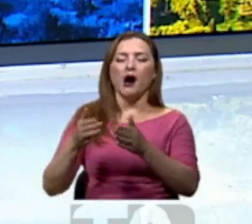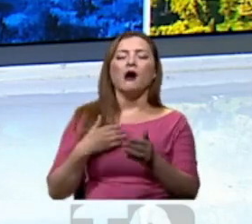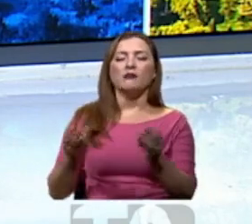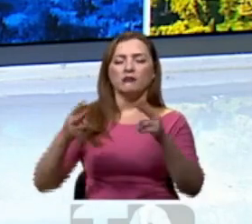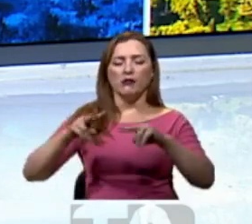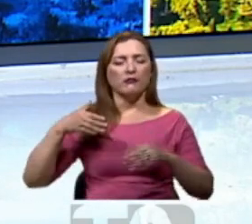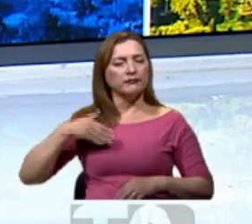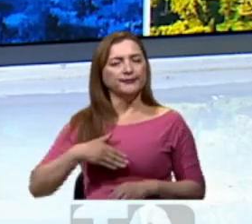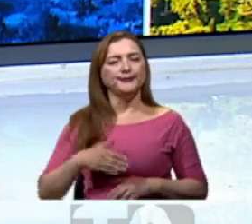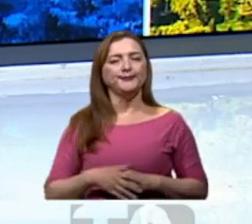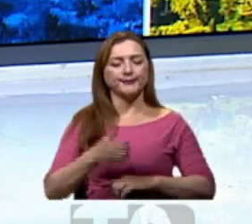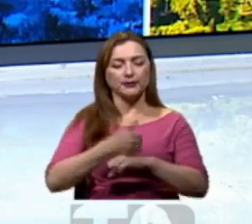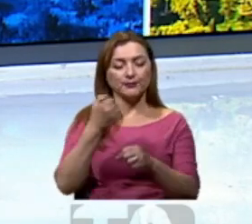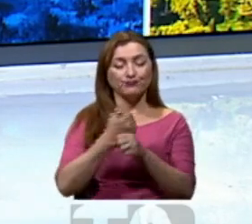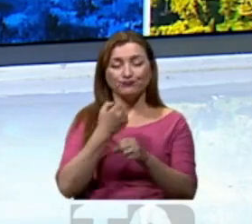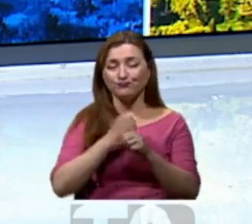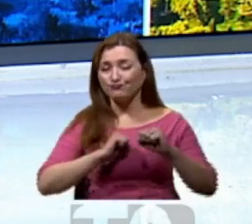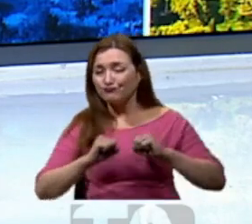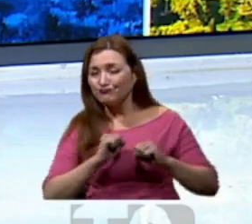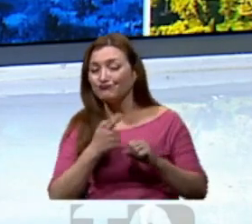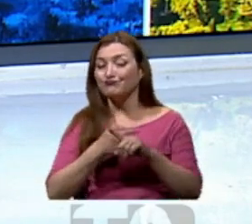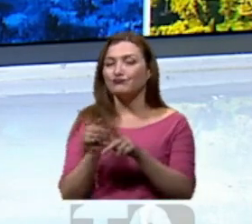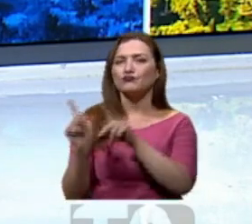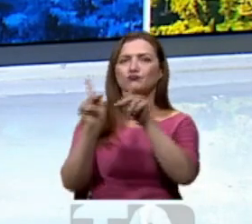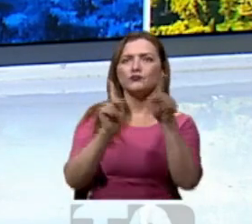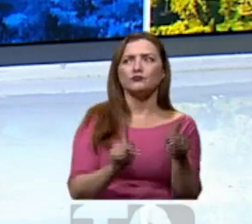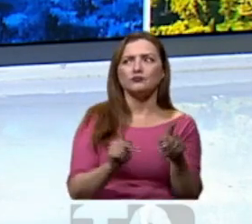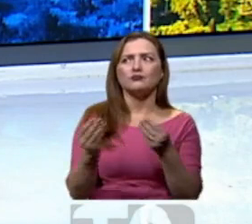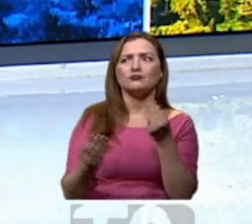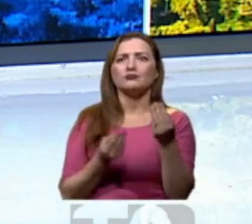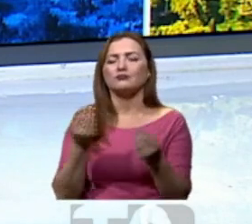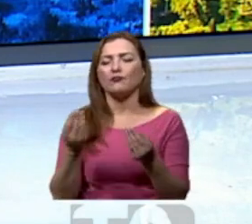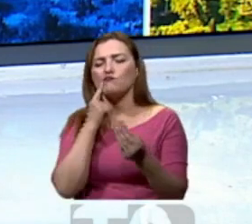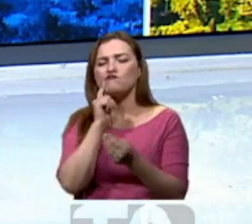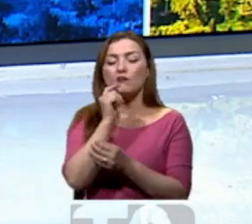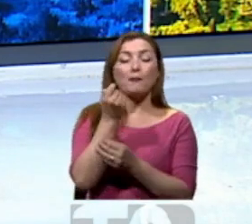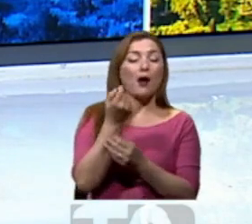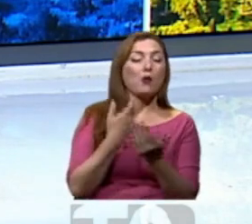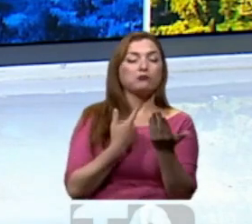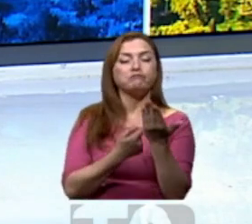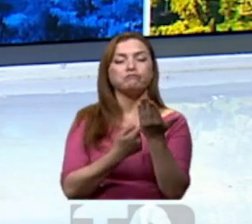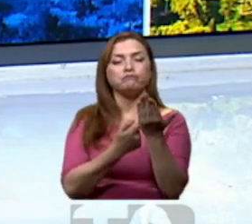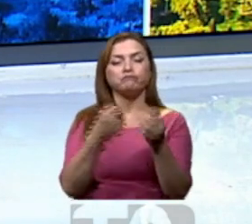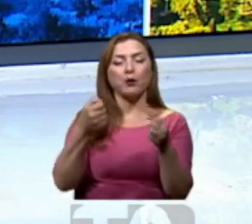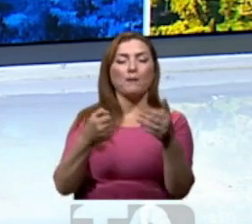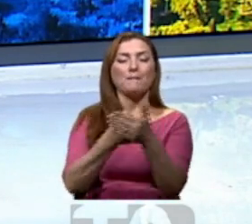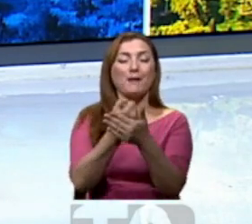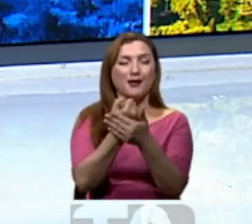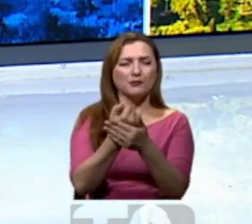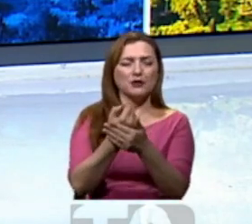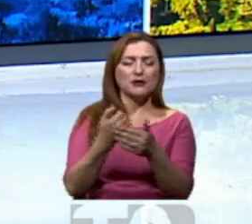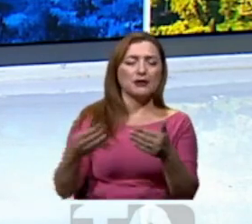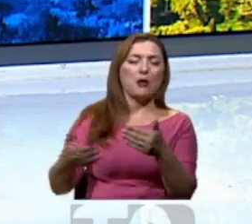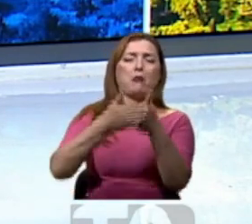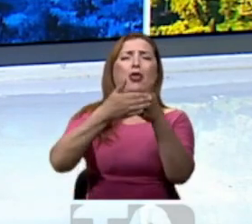Bolívar. Las autoridades ya trabajan además en varios planes, en varias acciones, para evitar que tras un accidente de tránsito se